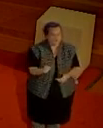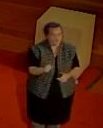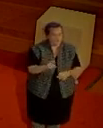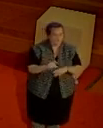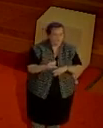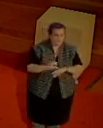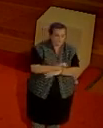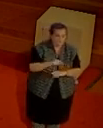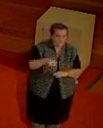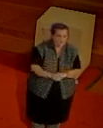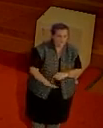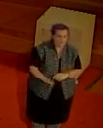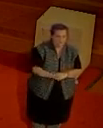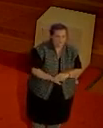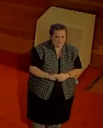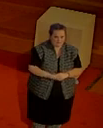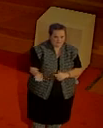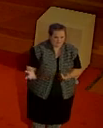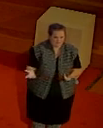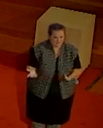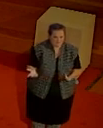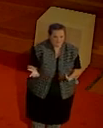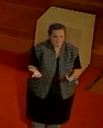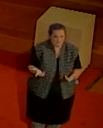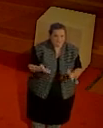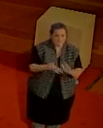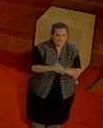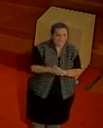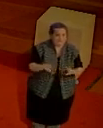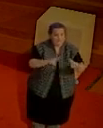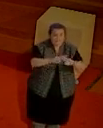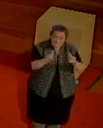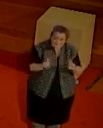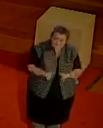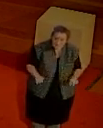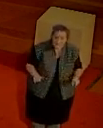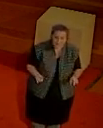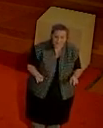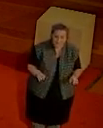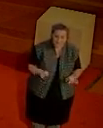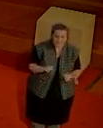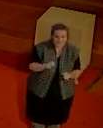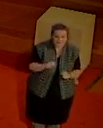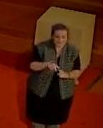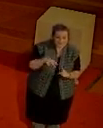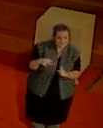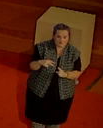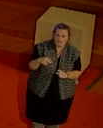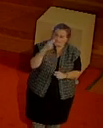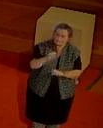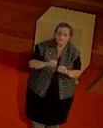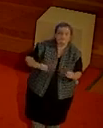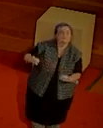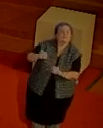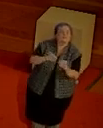o en Asia o en otros lugares está claro que vivimos en un orden internacional definido en términos de defensa de intereses de quien